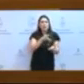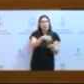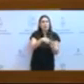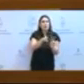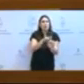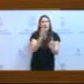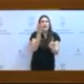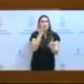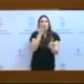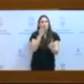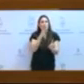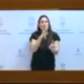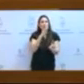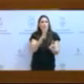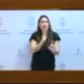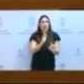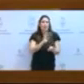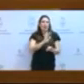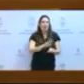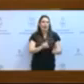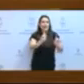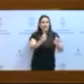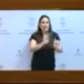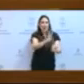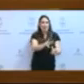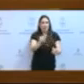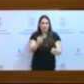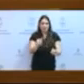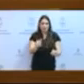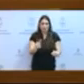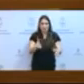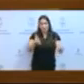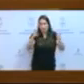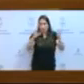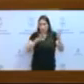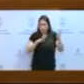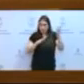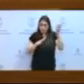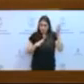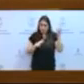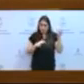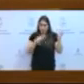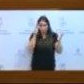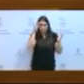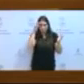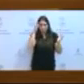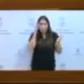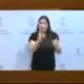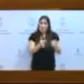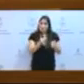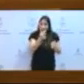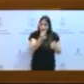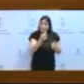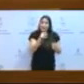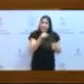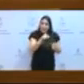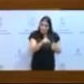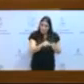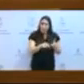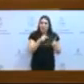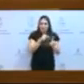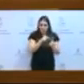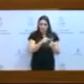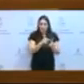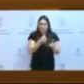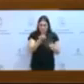Por supuesto que no se quiere que sea una escuela de delincuencia, es que era lo que faltaba. Pero es que además ese también es otro de los